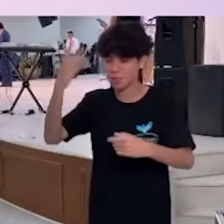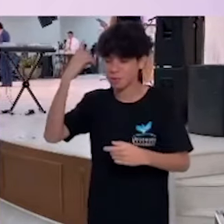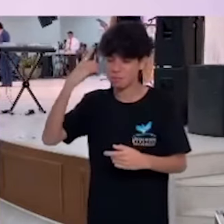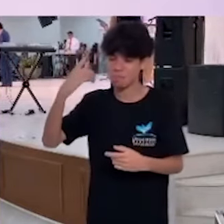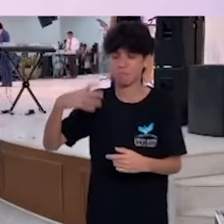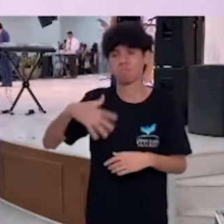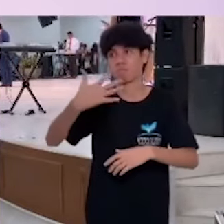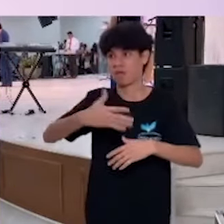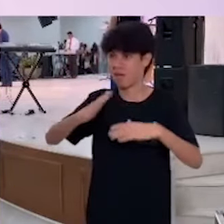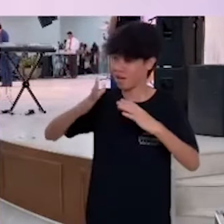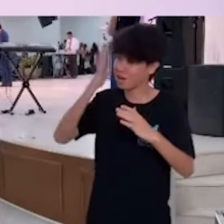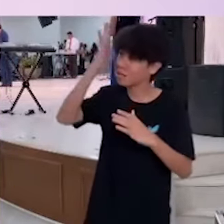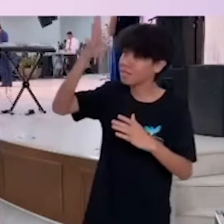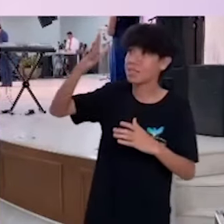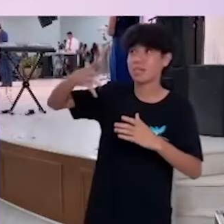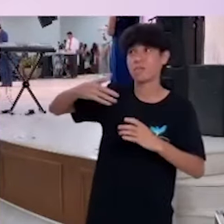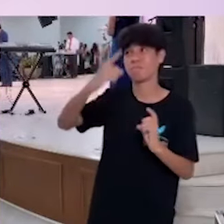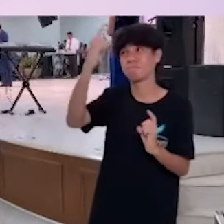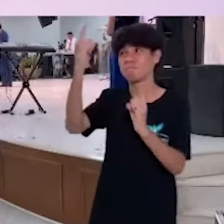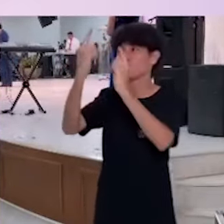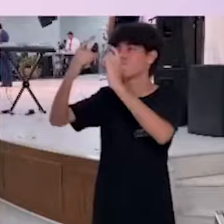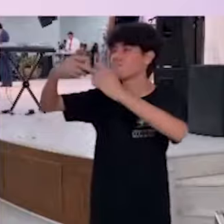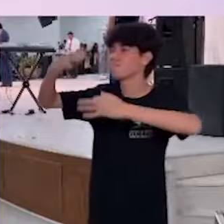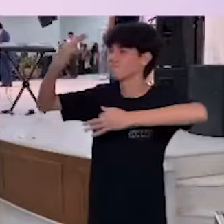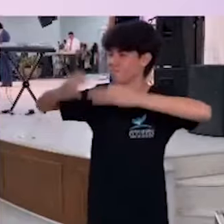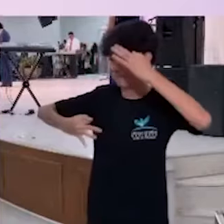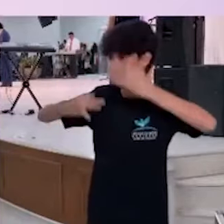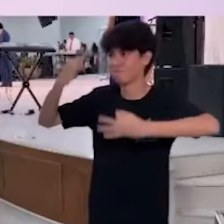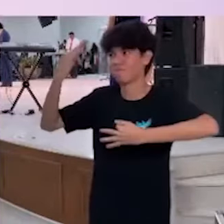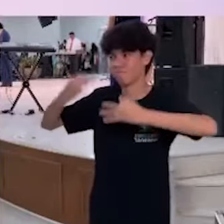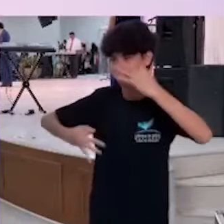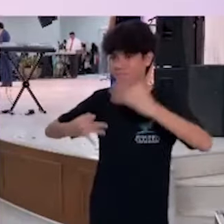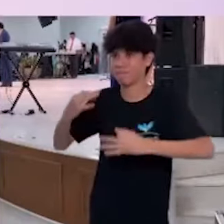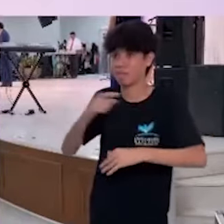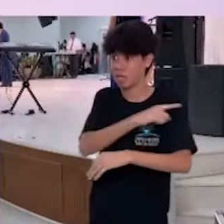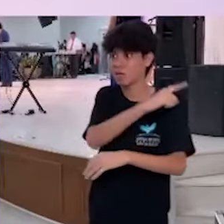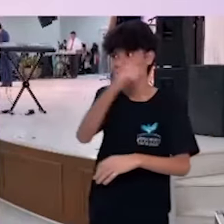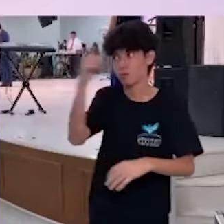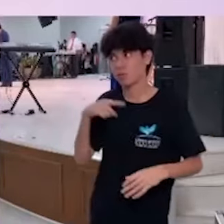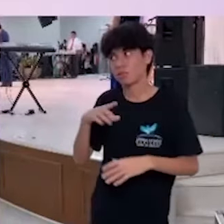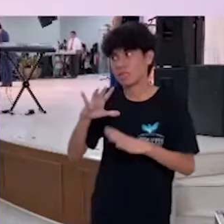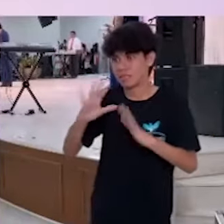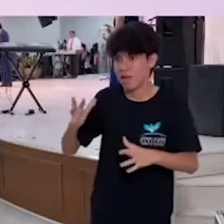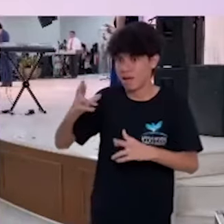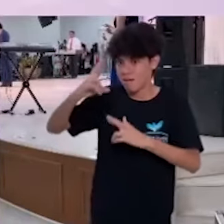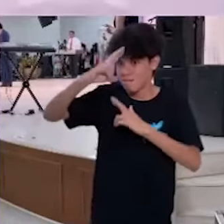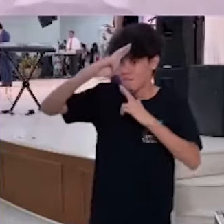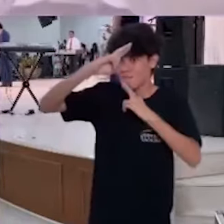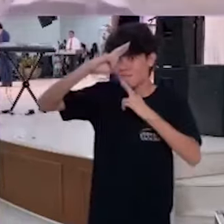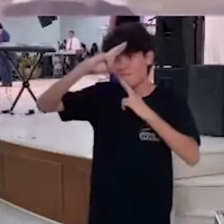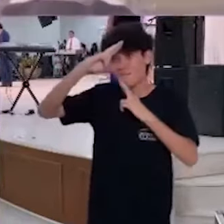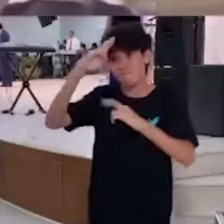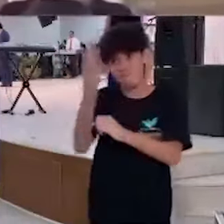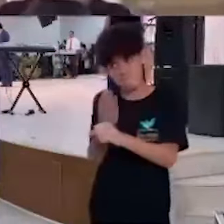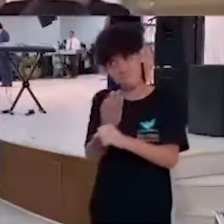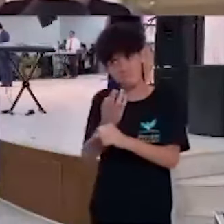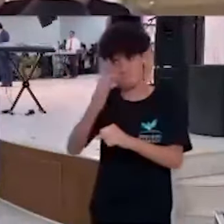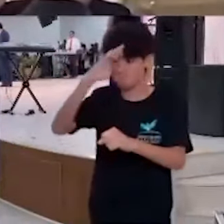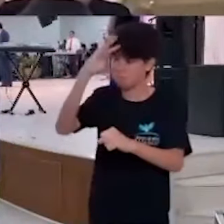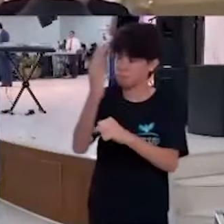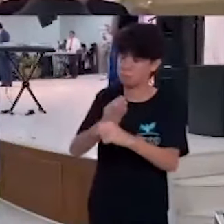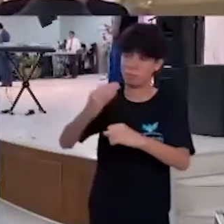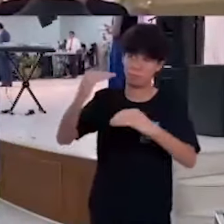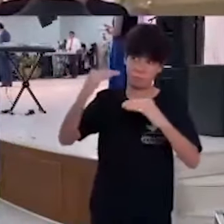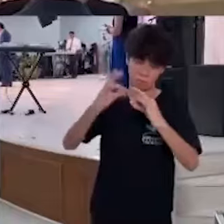dado más responsabilidad. Y nos vas a demandar más de esa